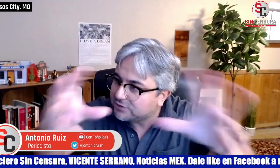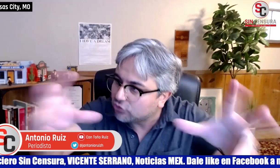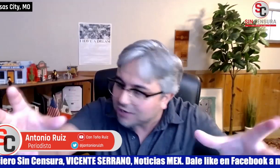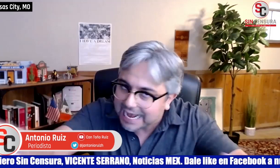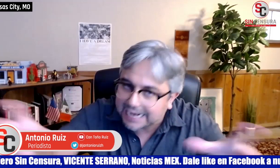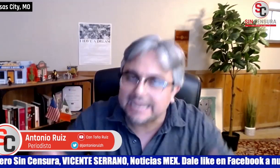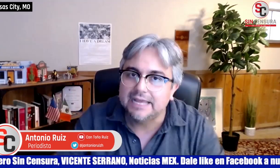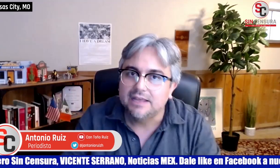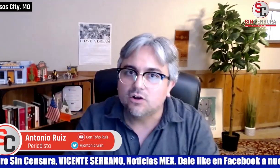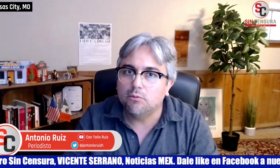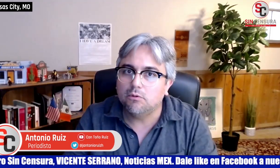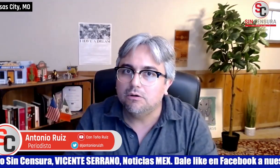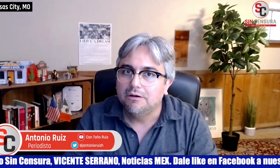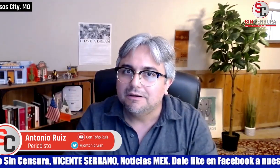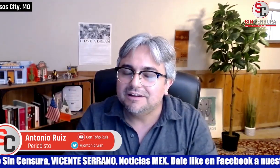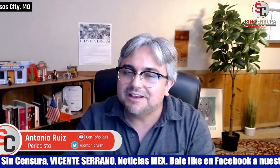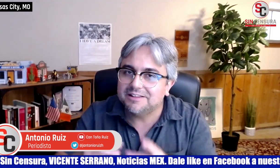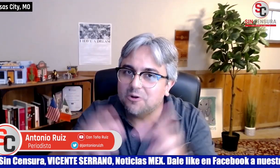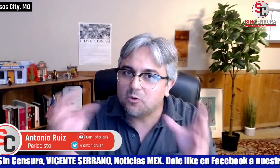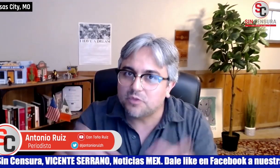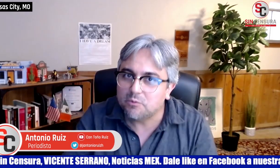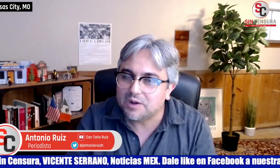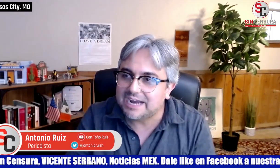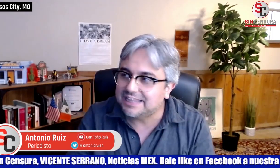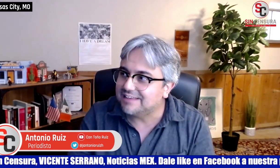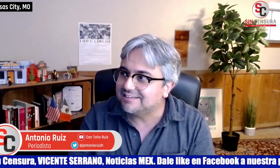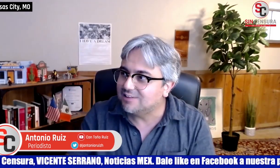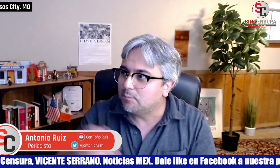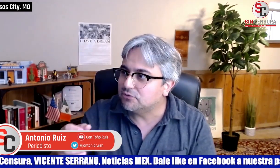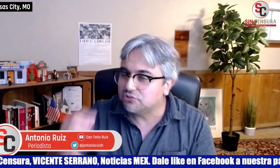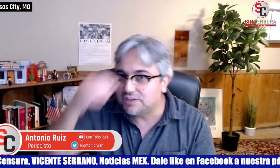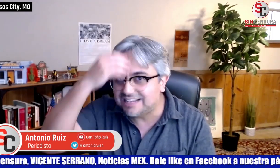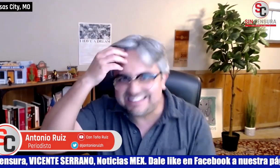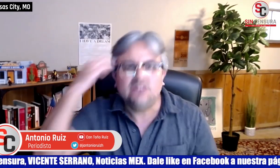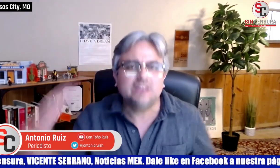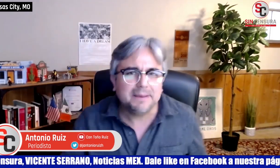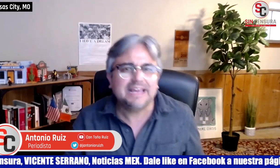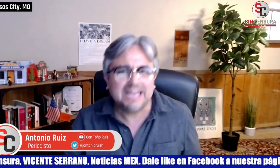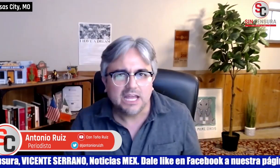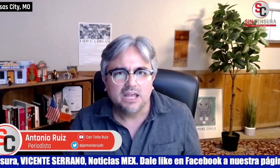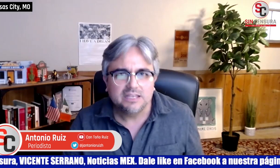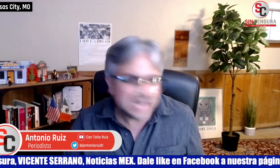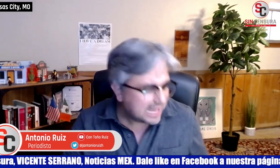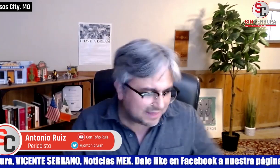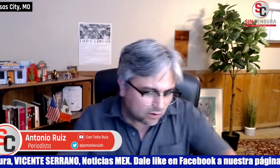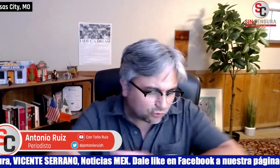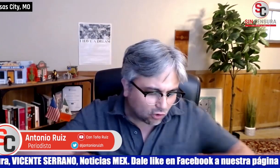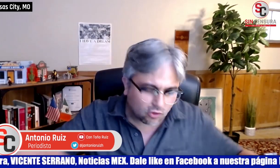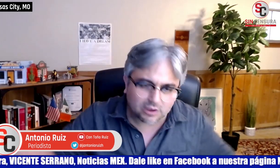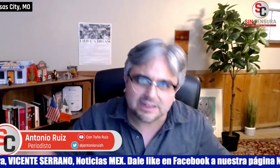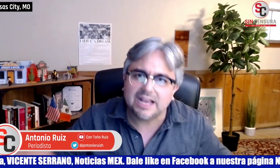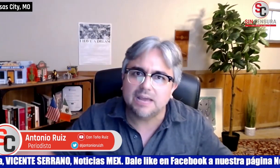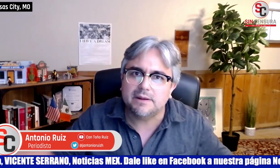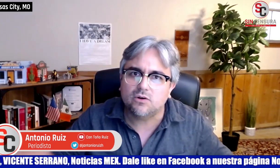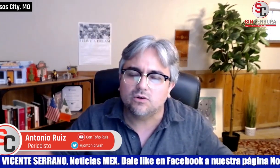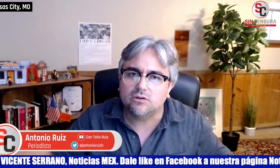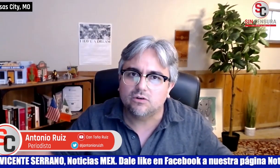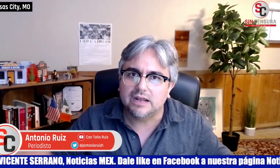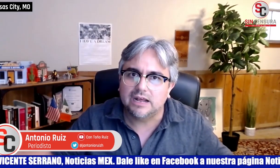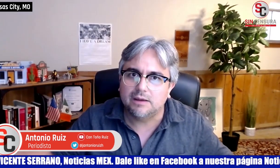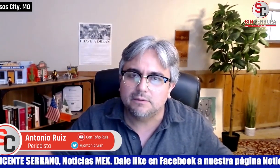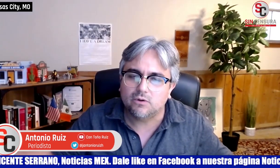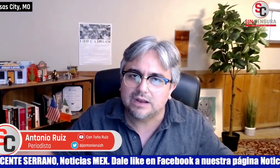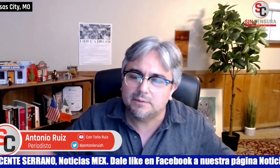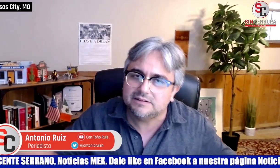un personaje como el ingeniero Cuauhtémoc Cárdenas en la oposición y dirás, sí, ¿no saben qué? Ya dejo todo lo que tenga que ver